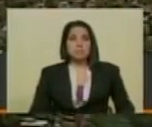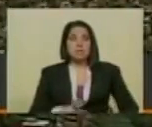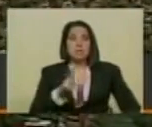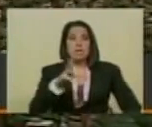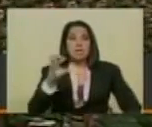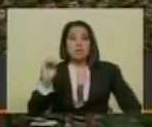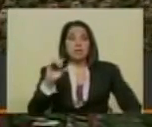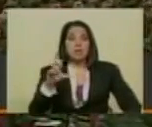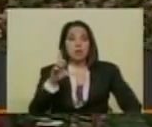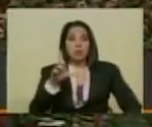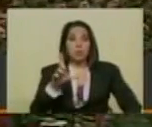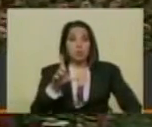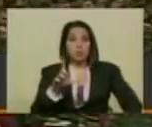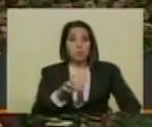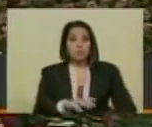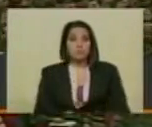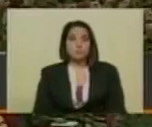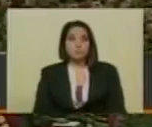julio,